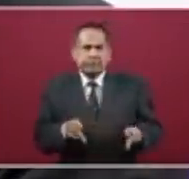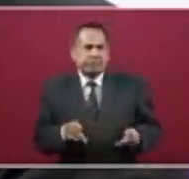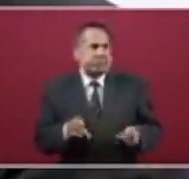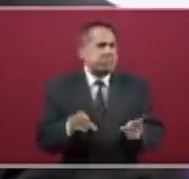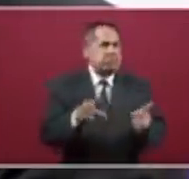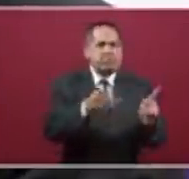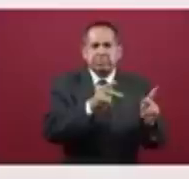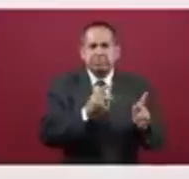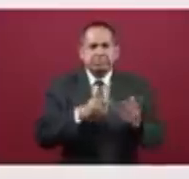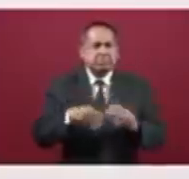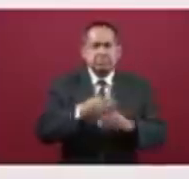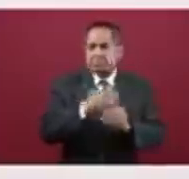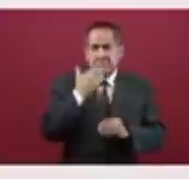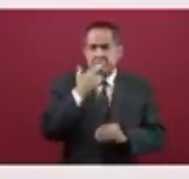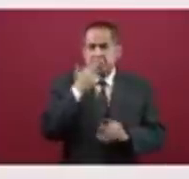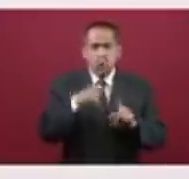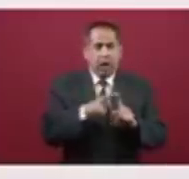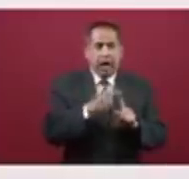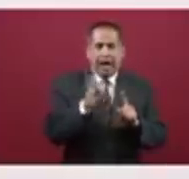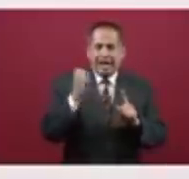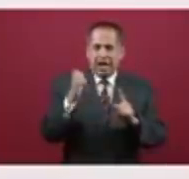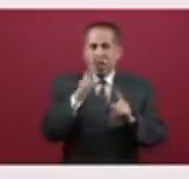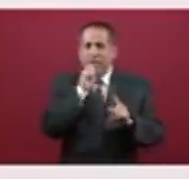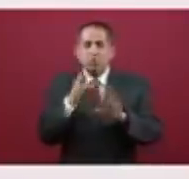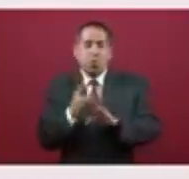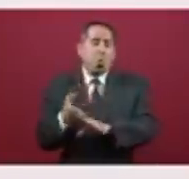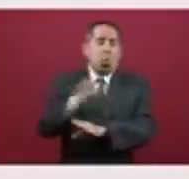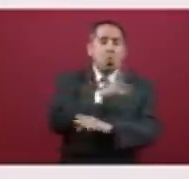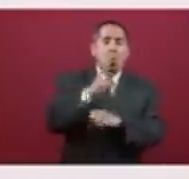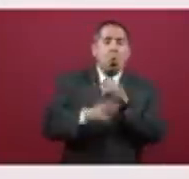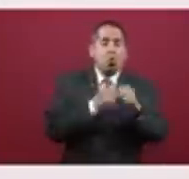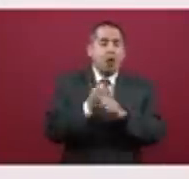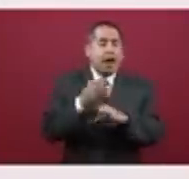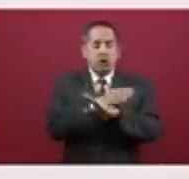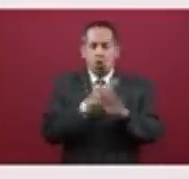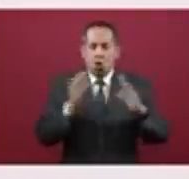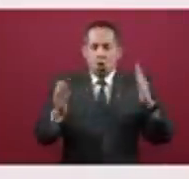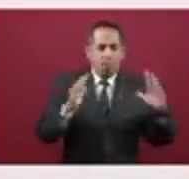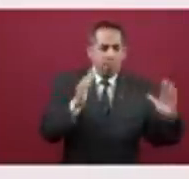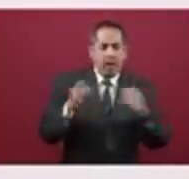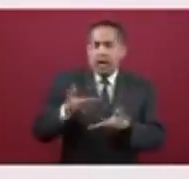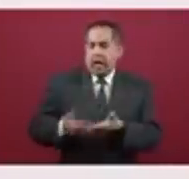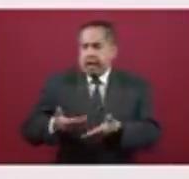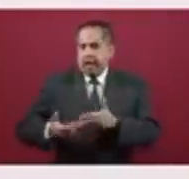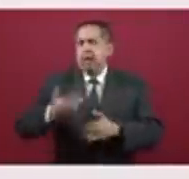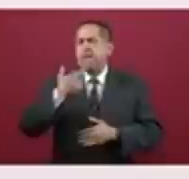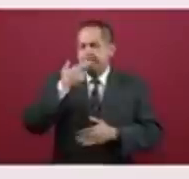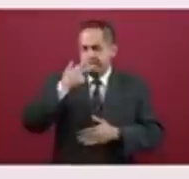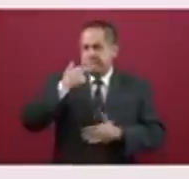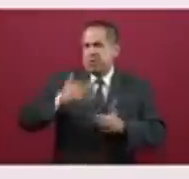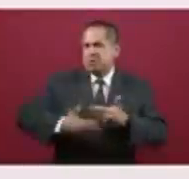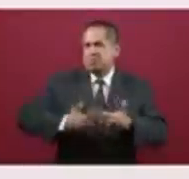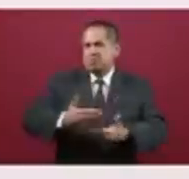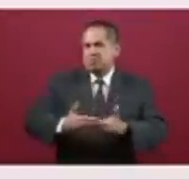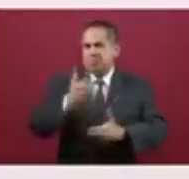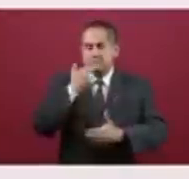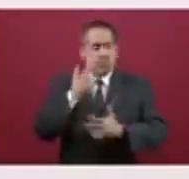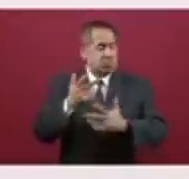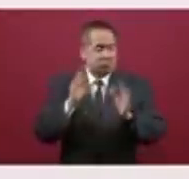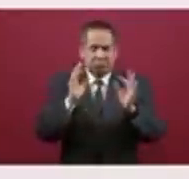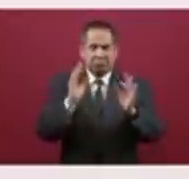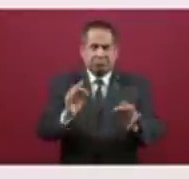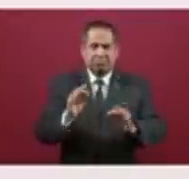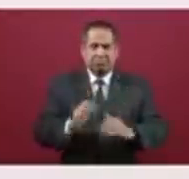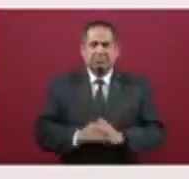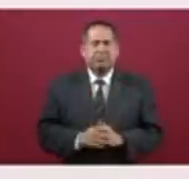de enero con respecto al mismo mes del año anterior no puedo